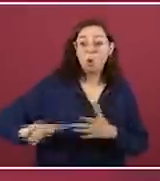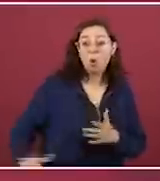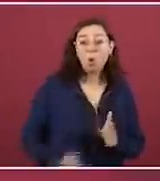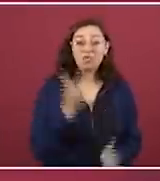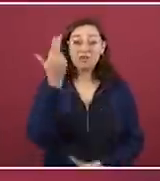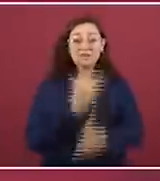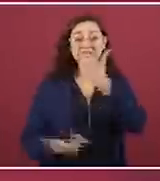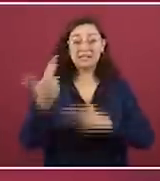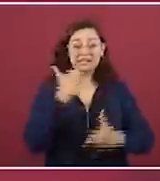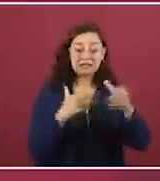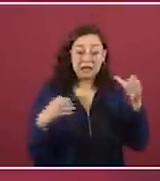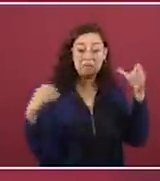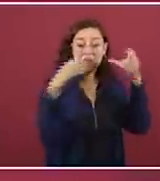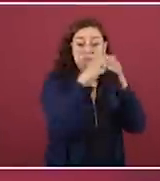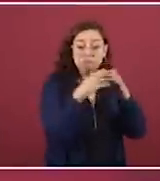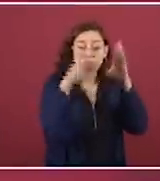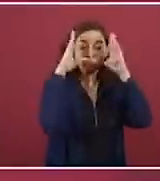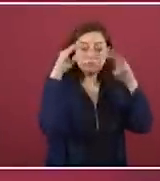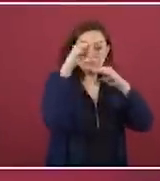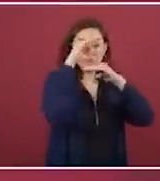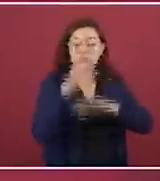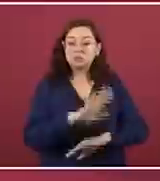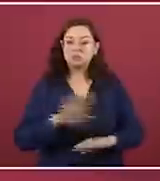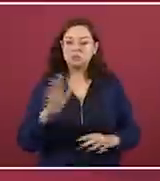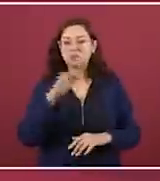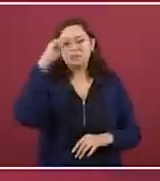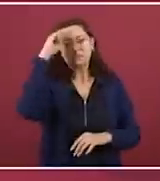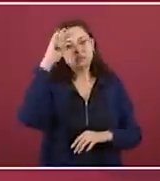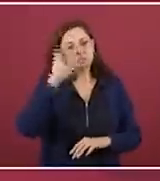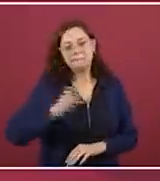conservadurismo. Y no,